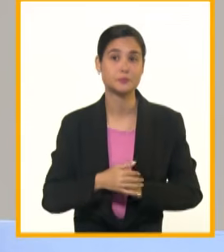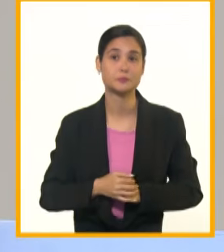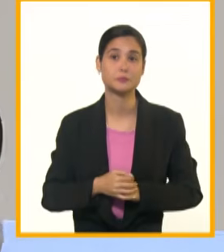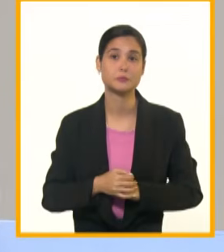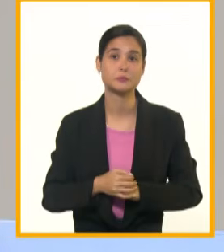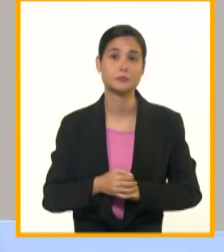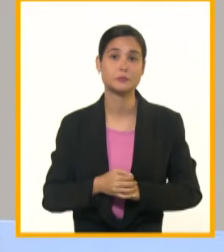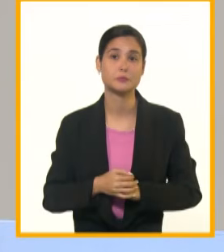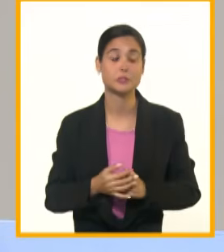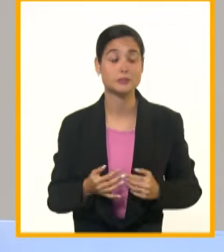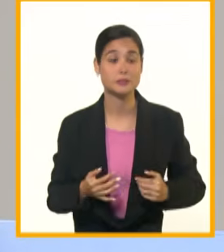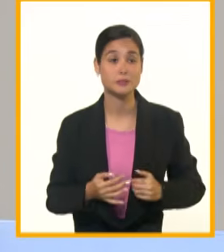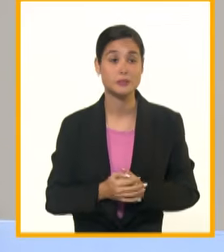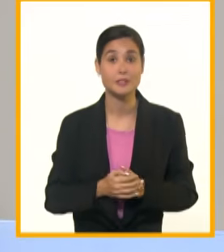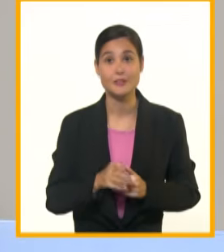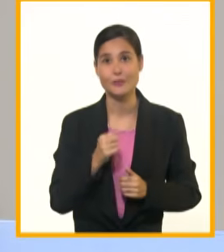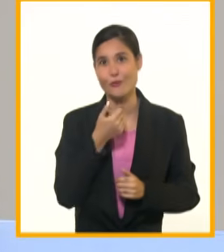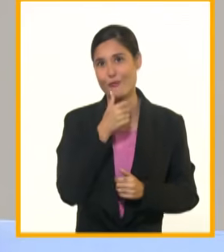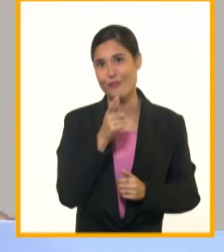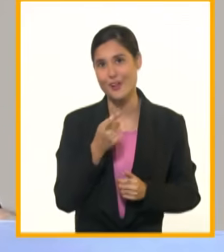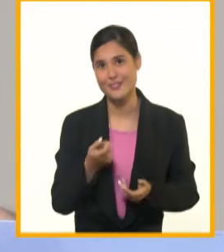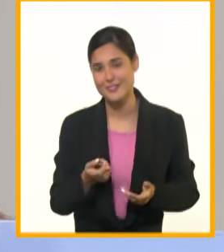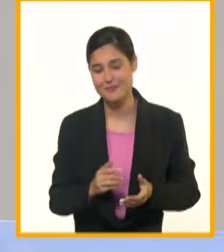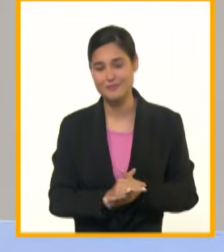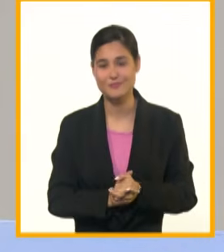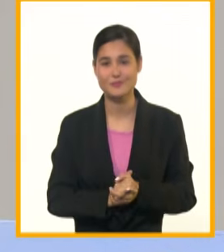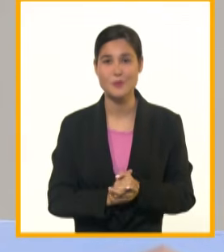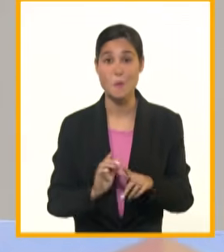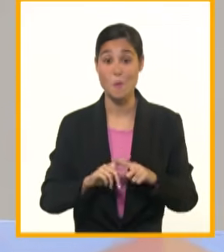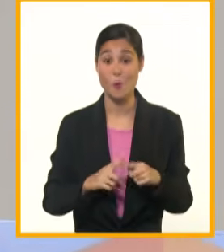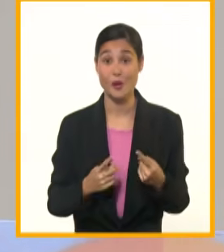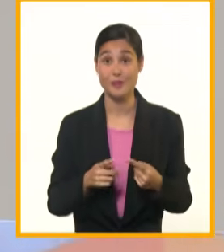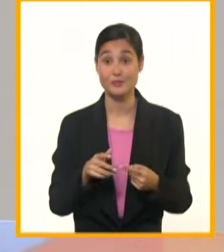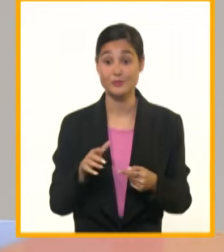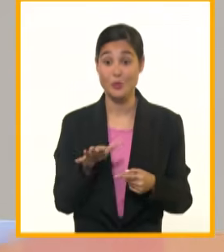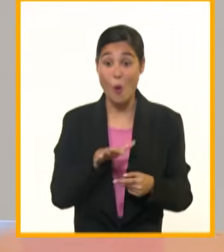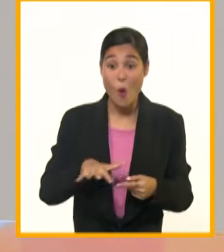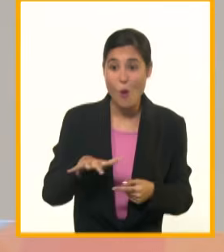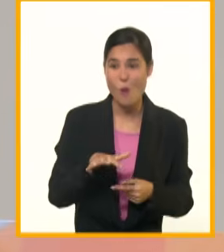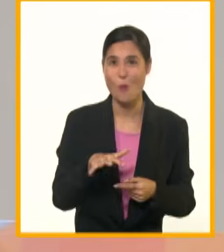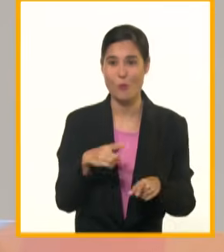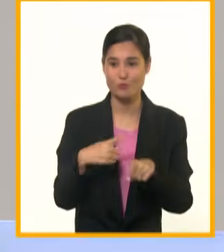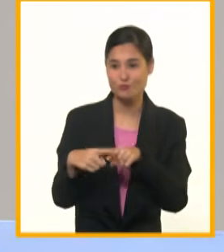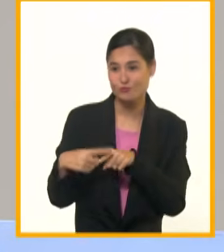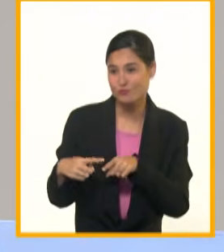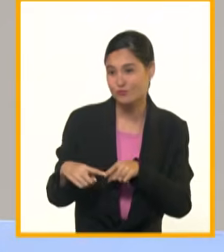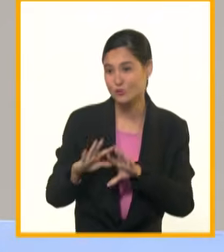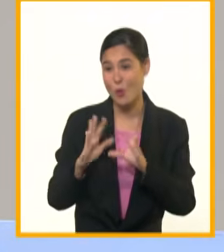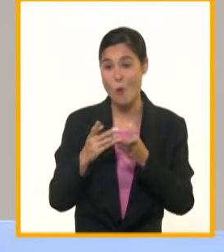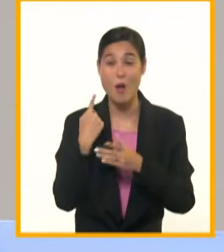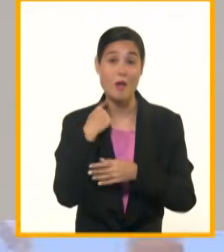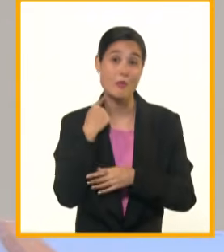indudablemente constituye un gran reto haber podido lograr todo eso que usted ha explicado en estos 15 años.